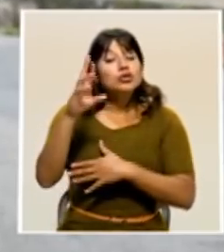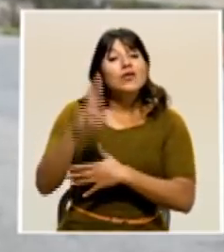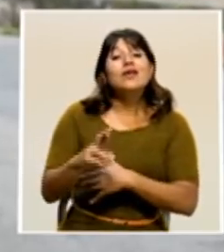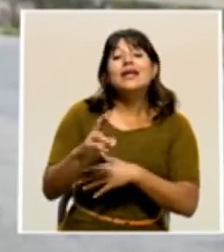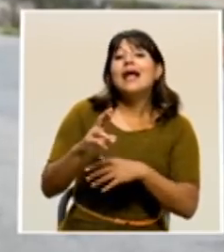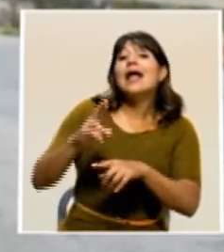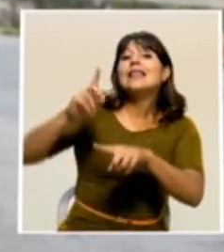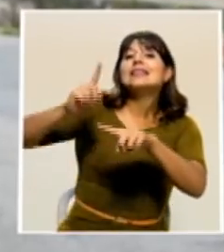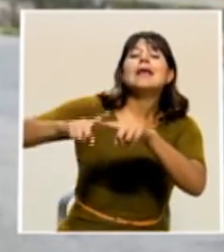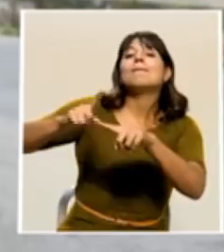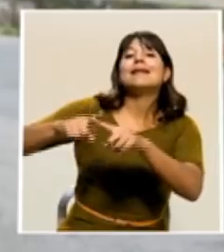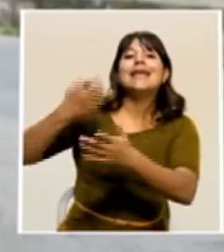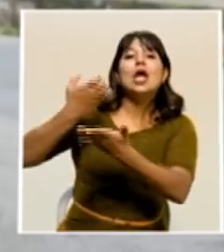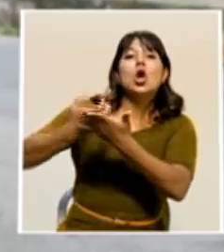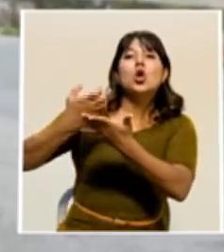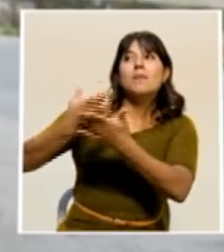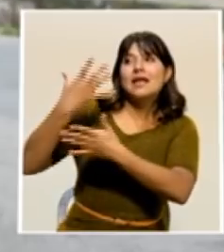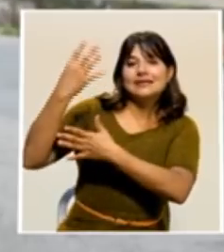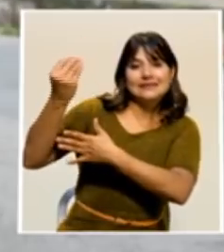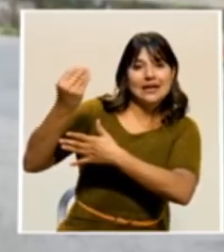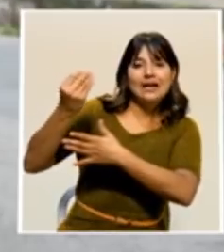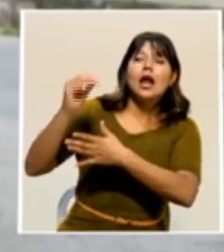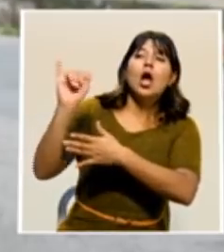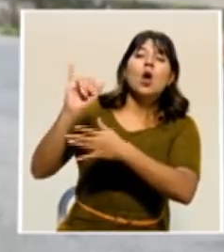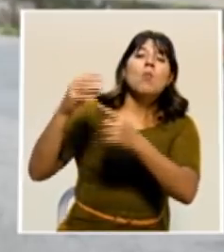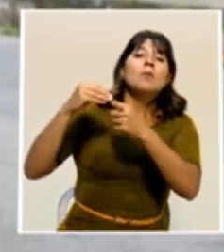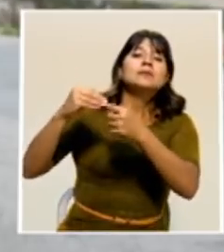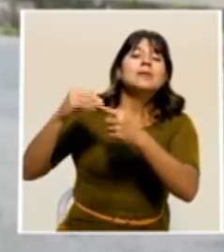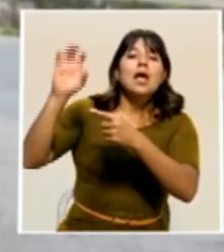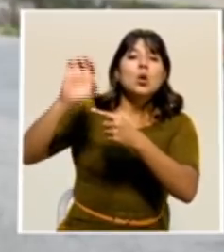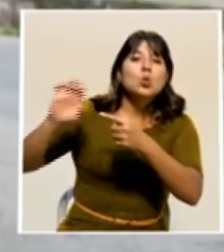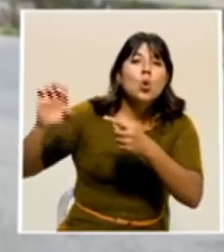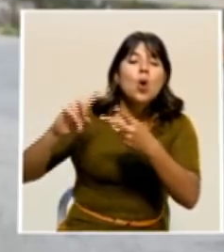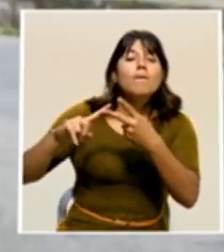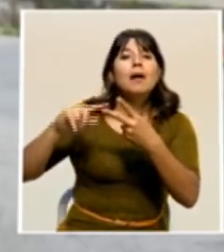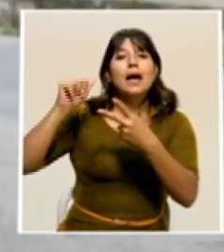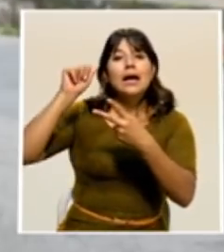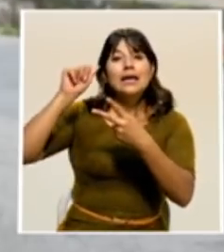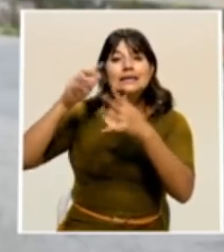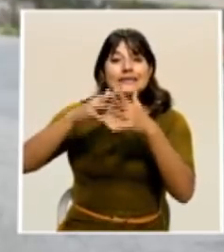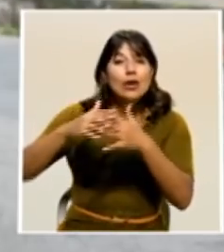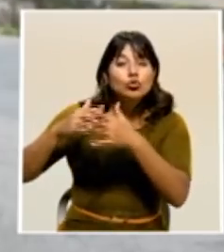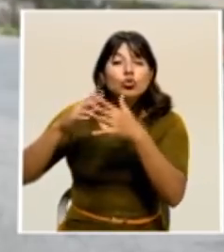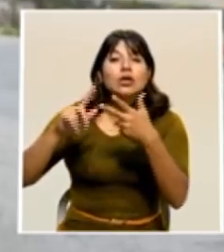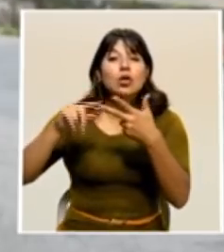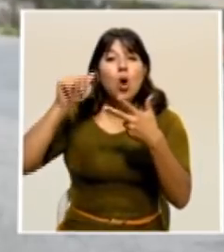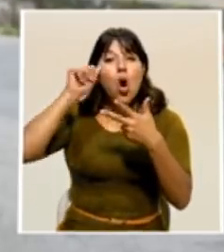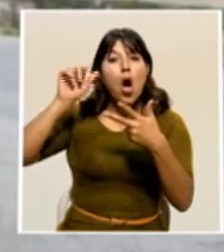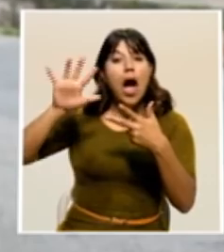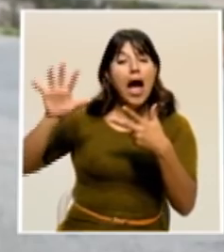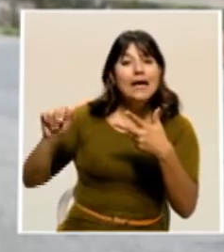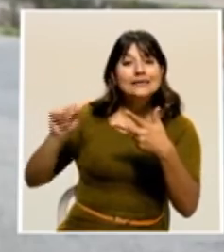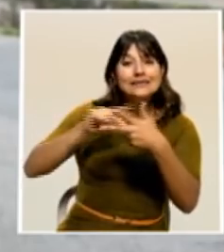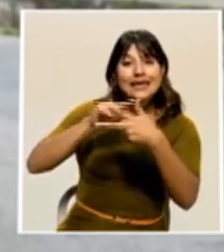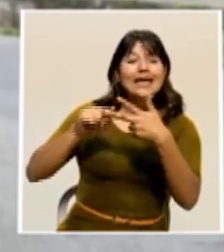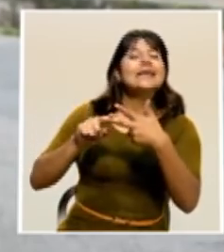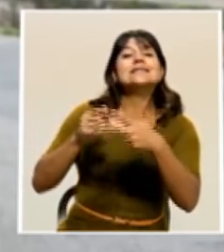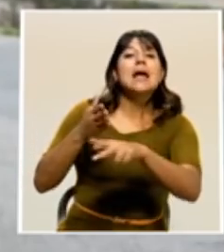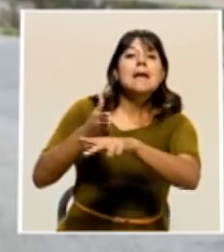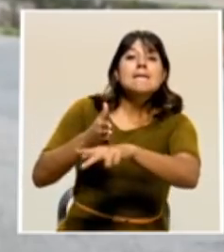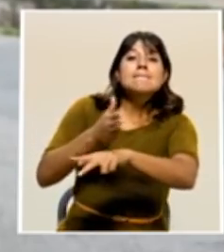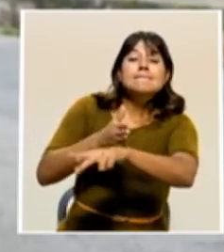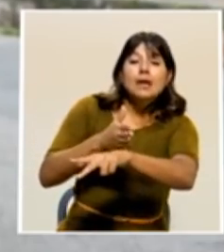economías externas, principalmente Europa, Estados Unidos y algunas de Asia, han estado mejorando, han estado aumentando